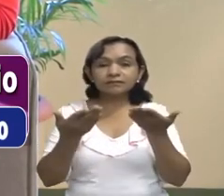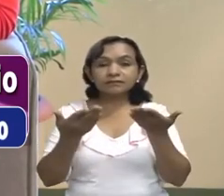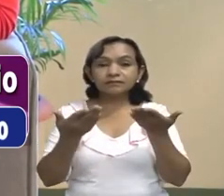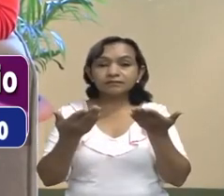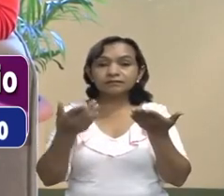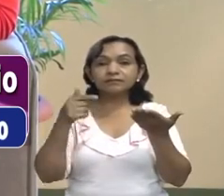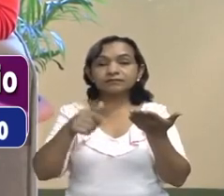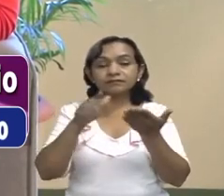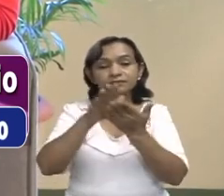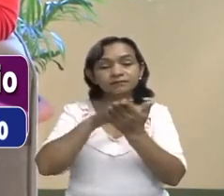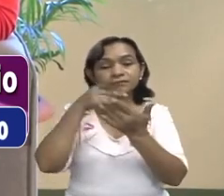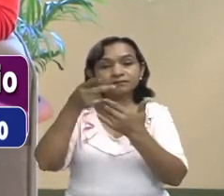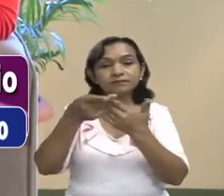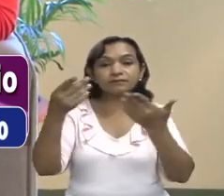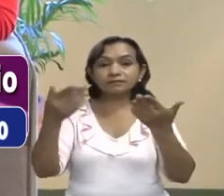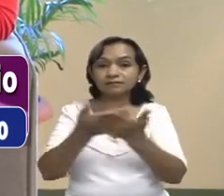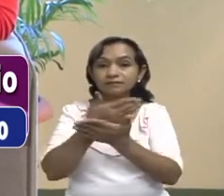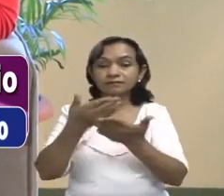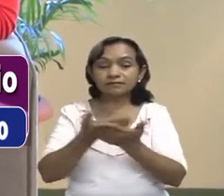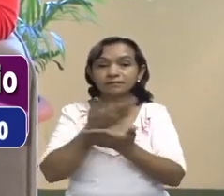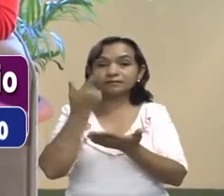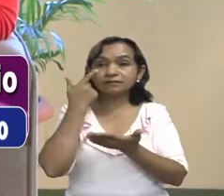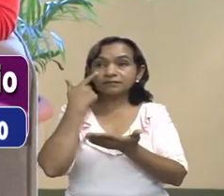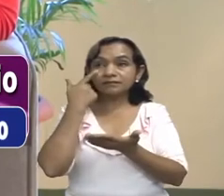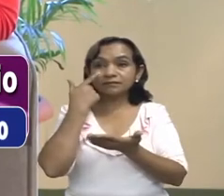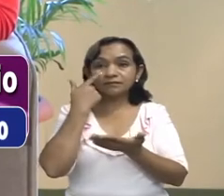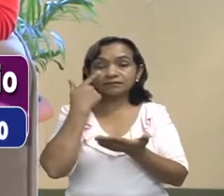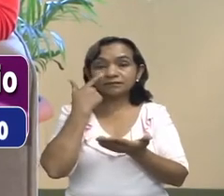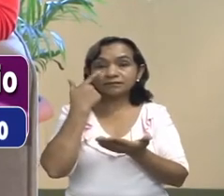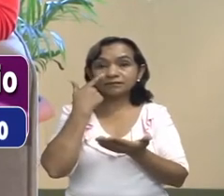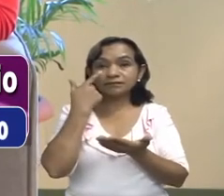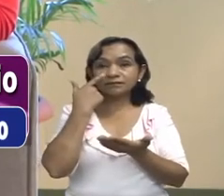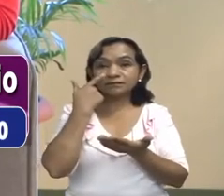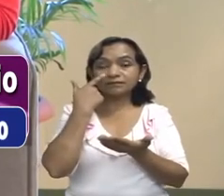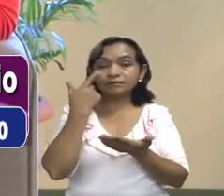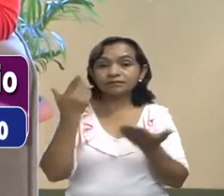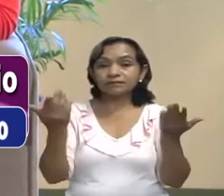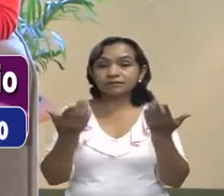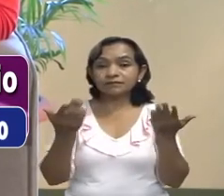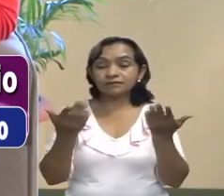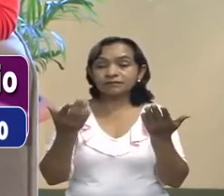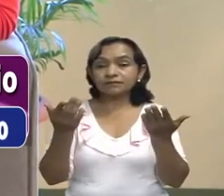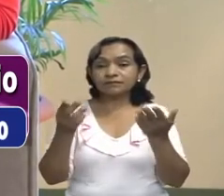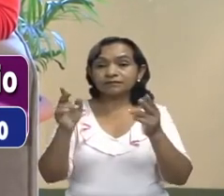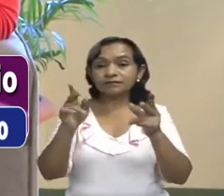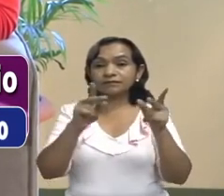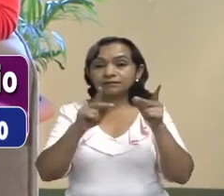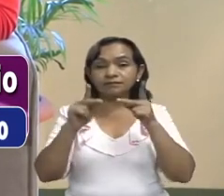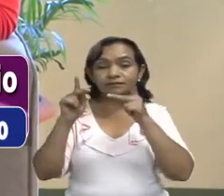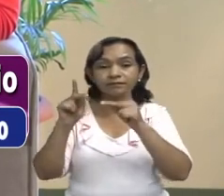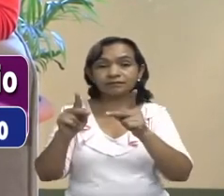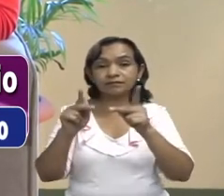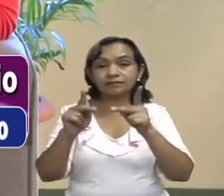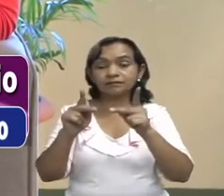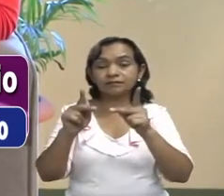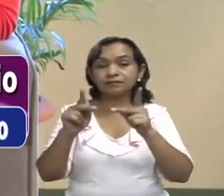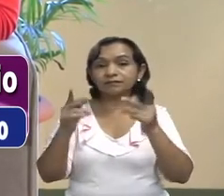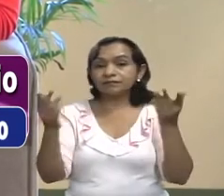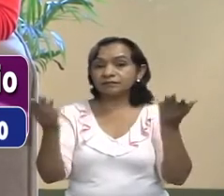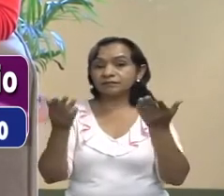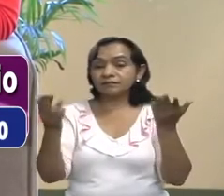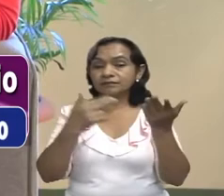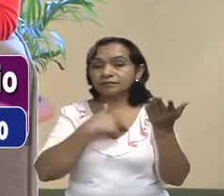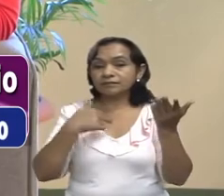esta programación nueva y ver toda esta modernidad, pues, que le llevamos a la ciudadanía. Ha sido gracias a él.